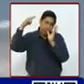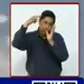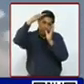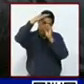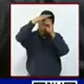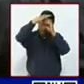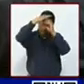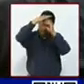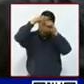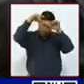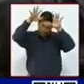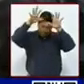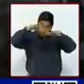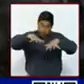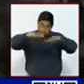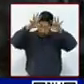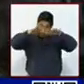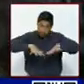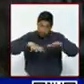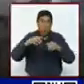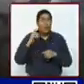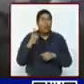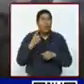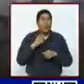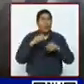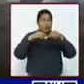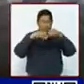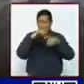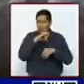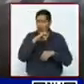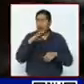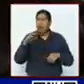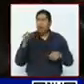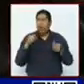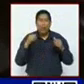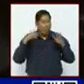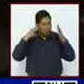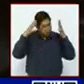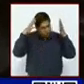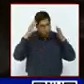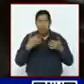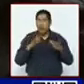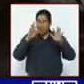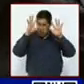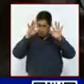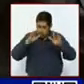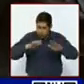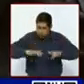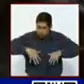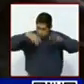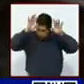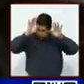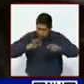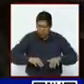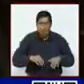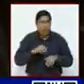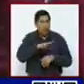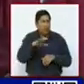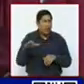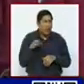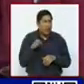lluvias de forma artificial. Hemos hecho ya el primer ciclo en Cochabamba, ha sido todo un éxito. Ha habido lluvia en muchos sectores, hay un